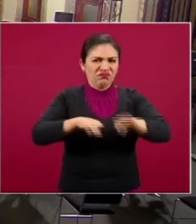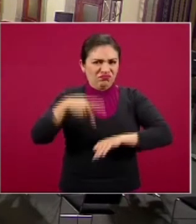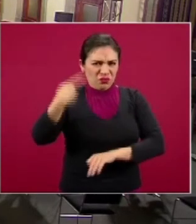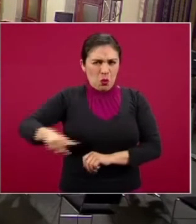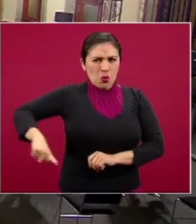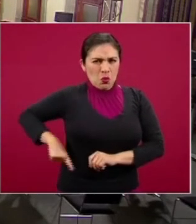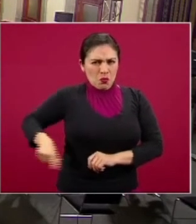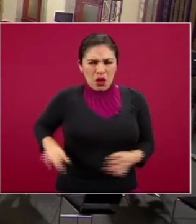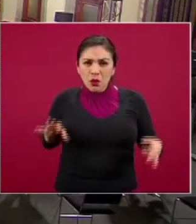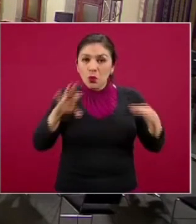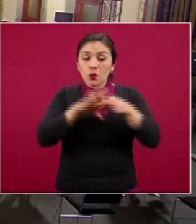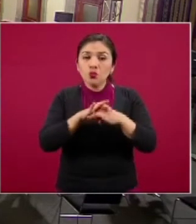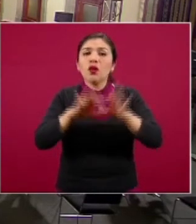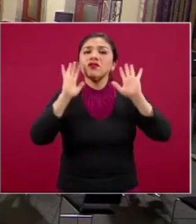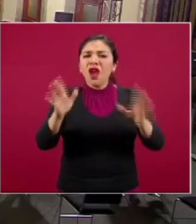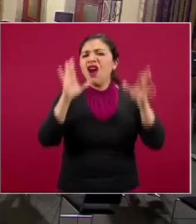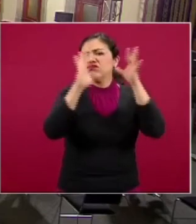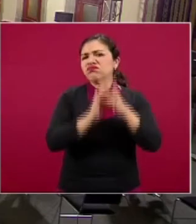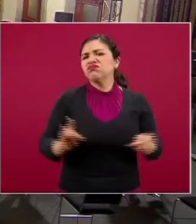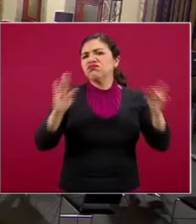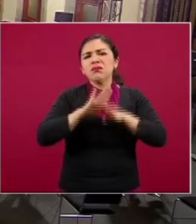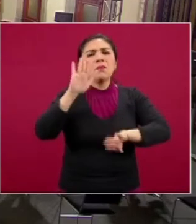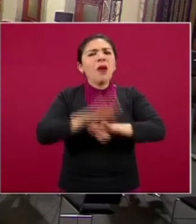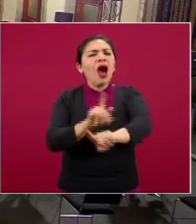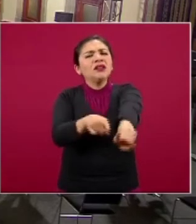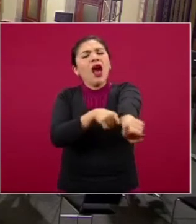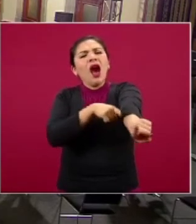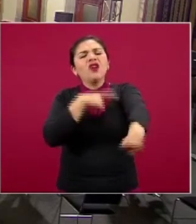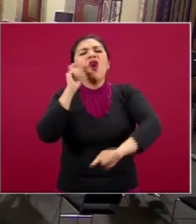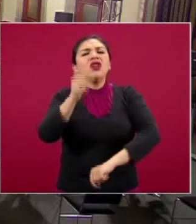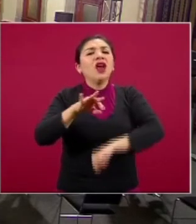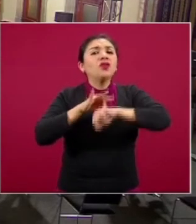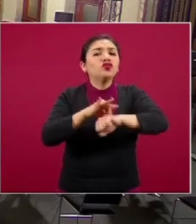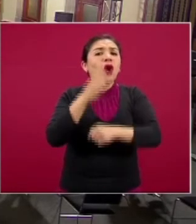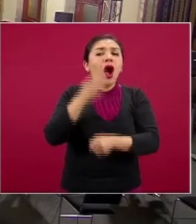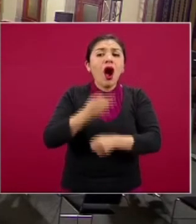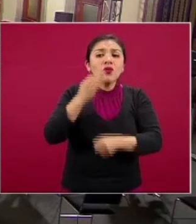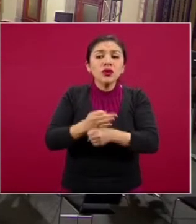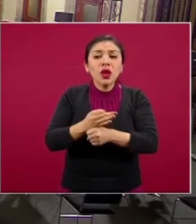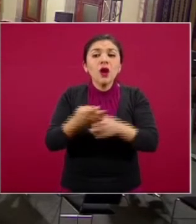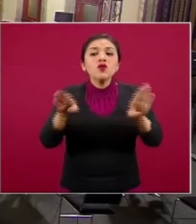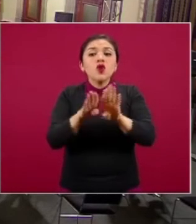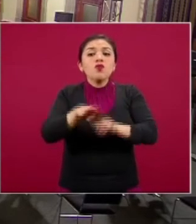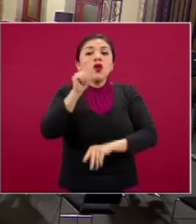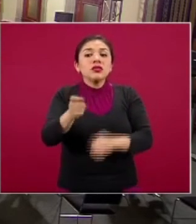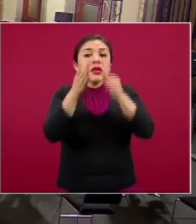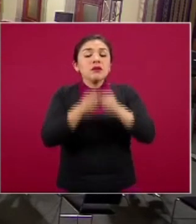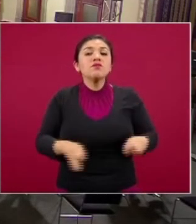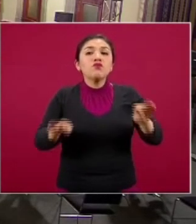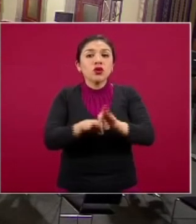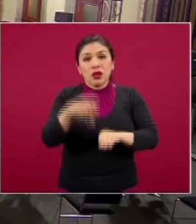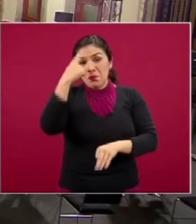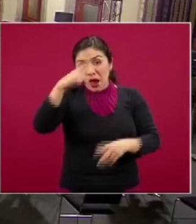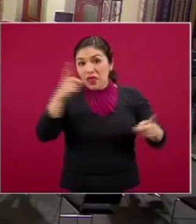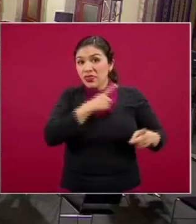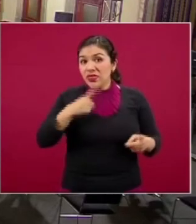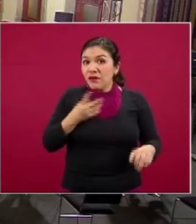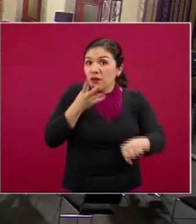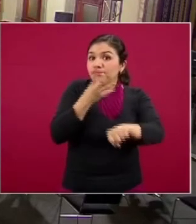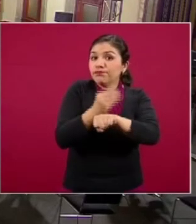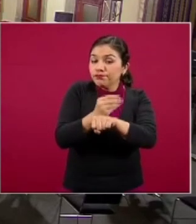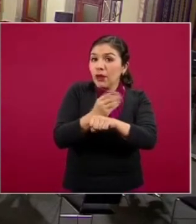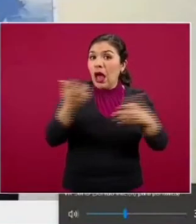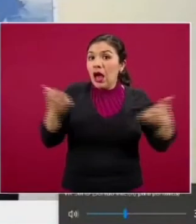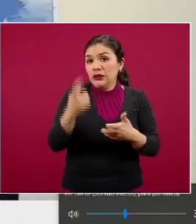este gobierno, dieron una explicación amplia sobre esta realidad y sobre las importantes agendas a resolver